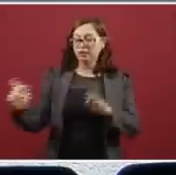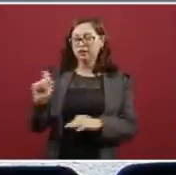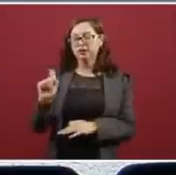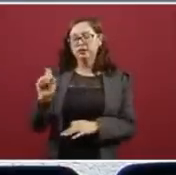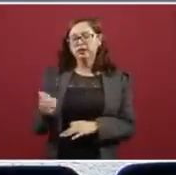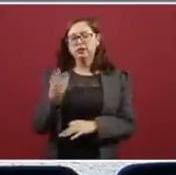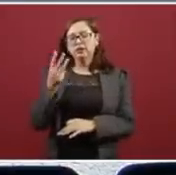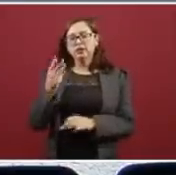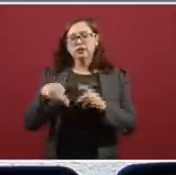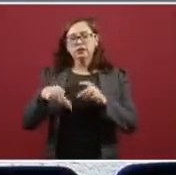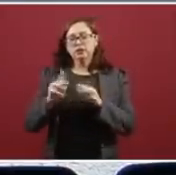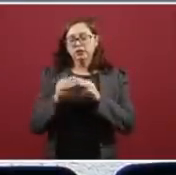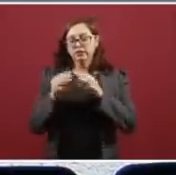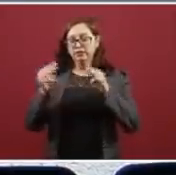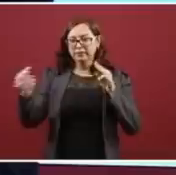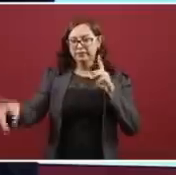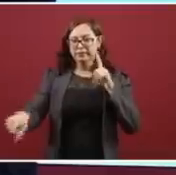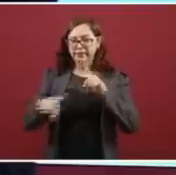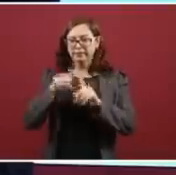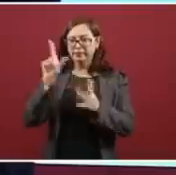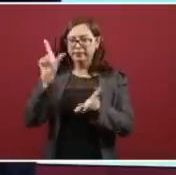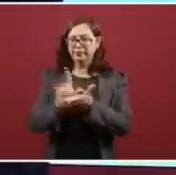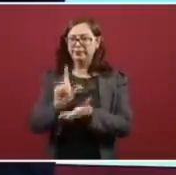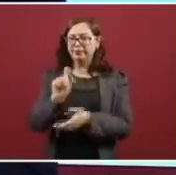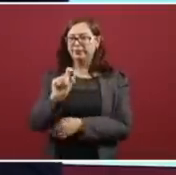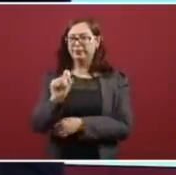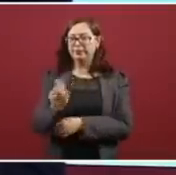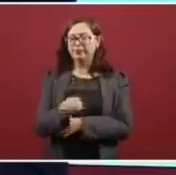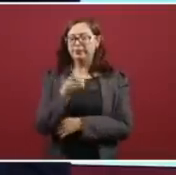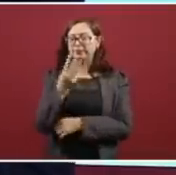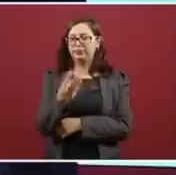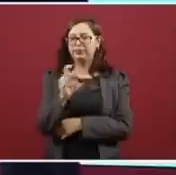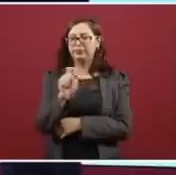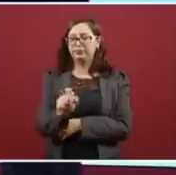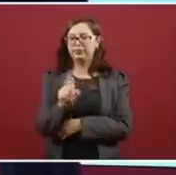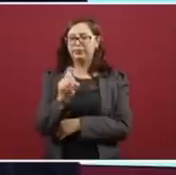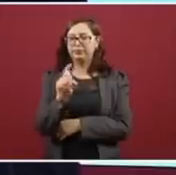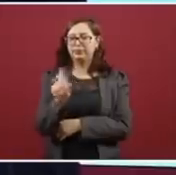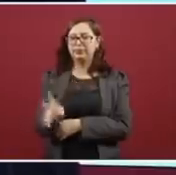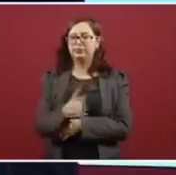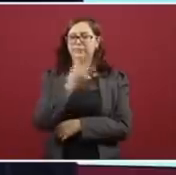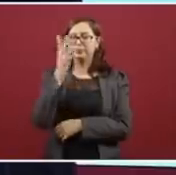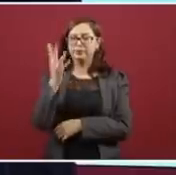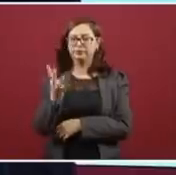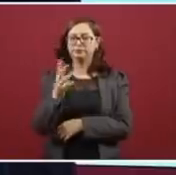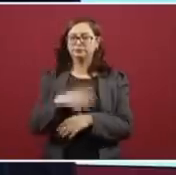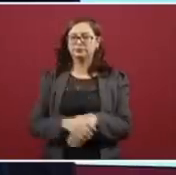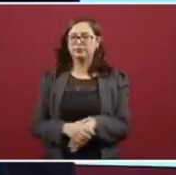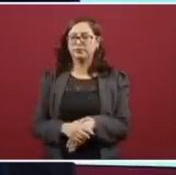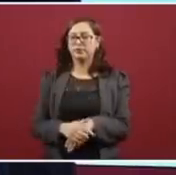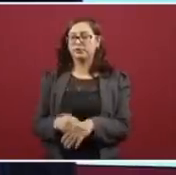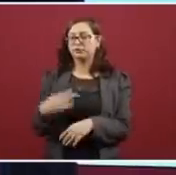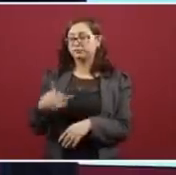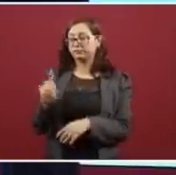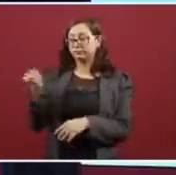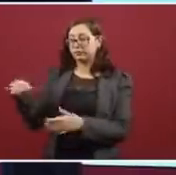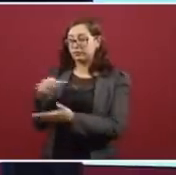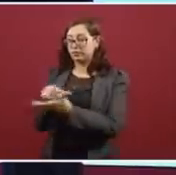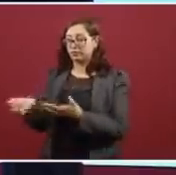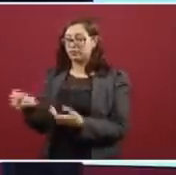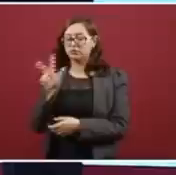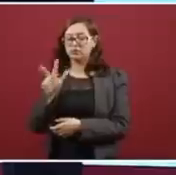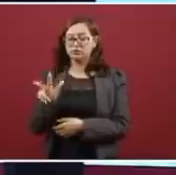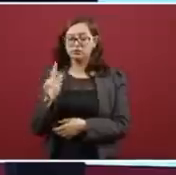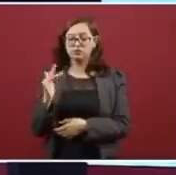abastece un precio al público por litro de 23 34 un precio de originación el precio terminal de